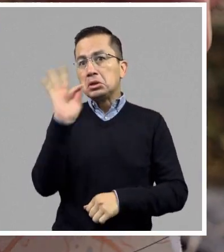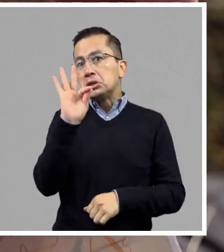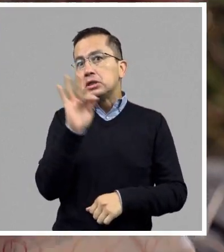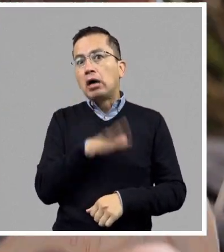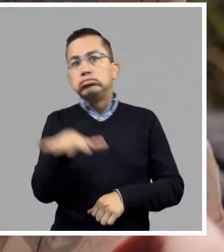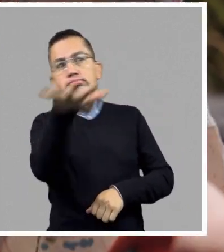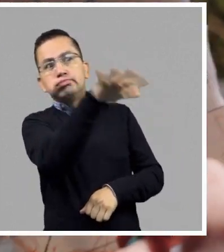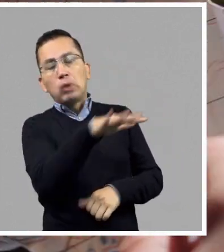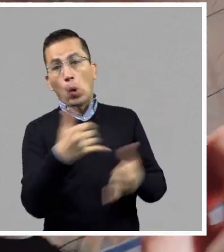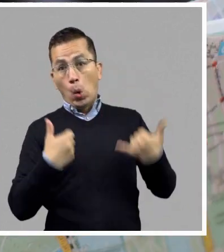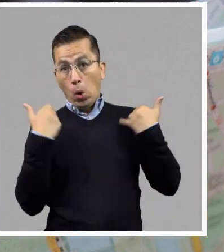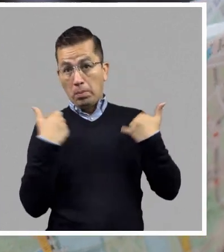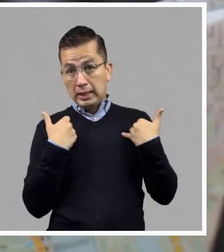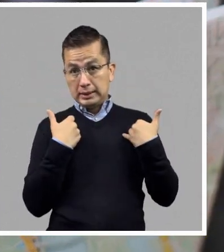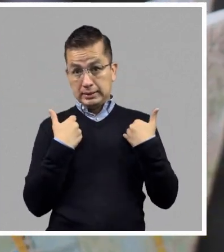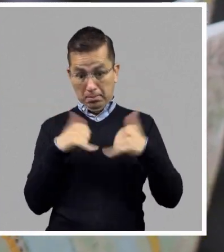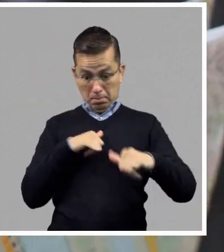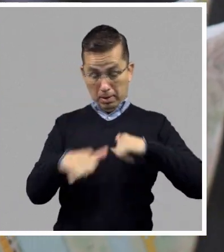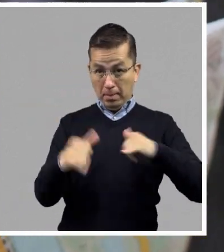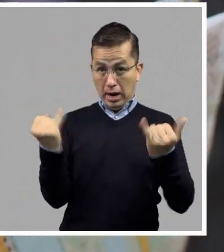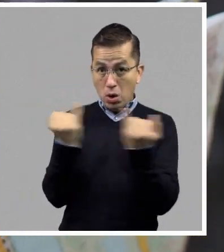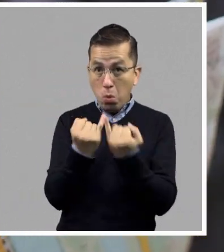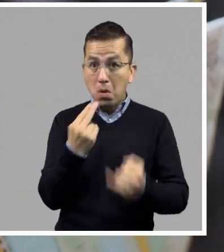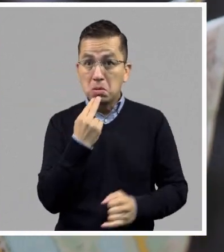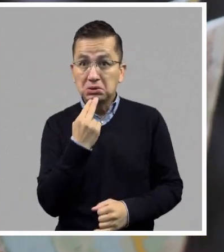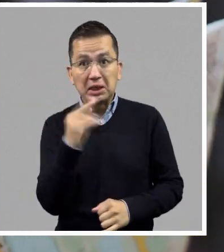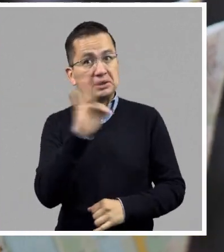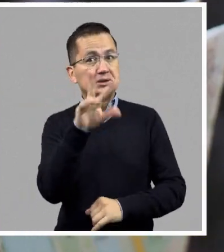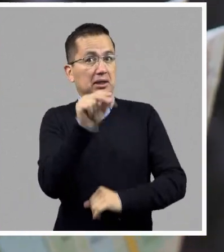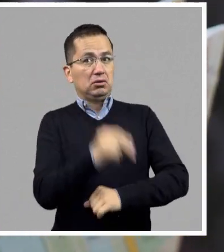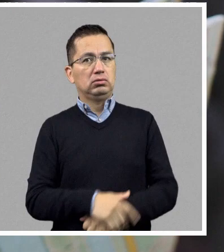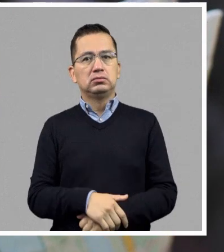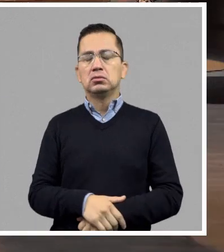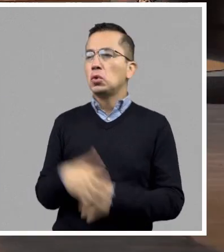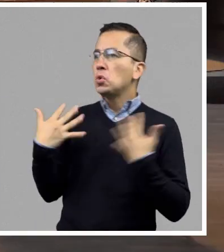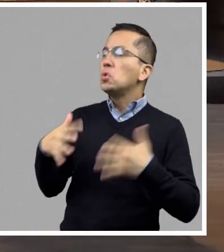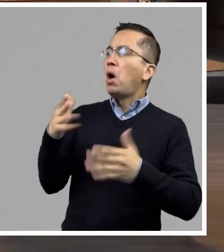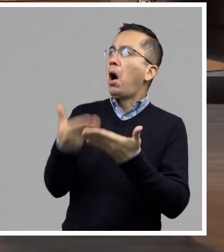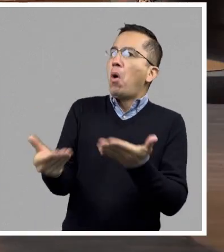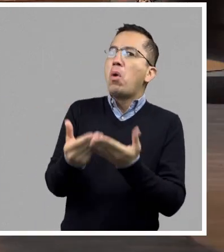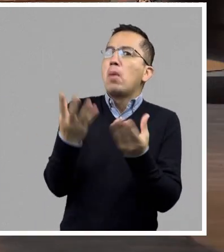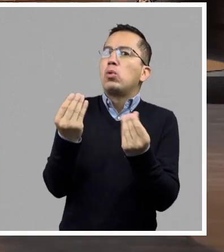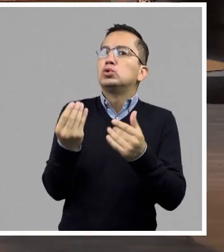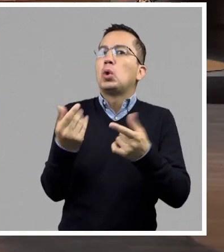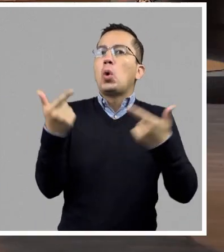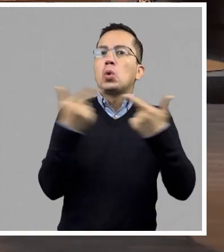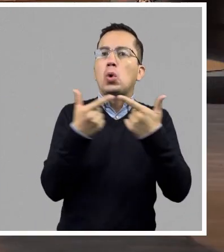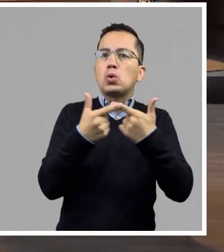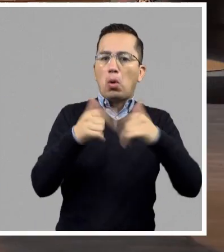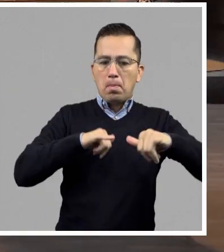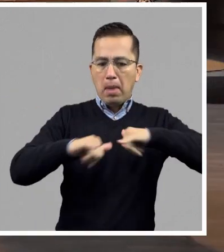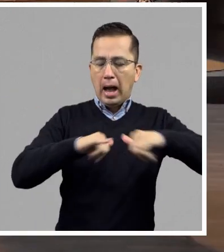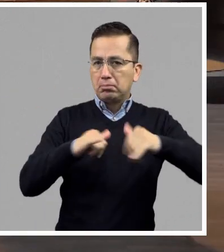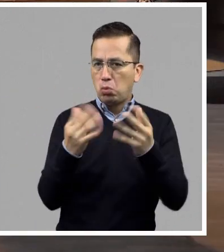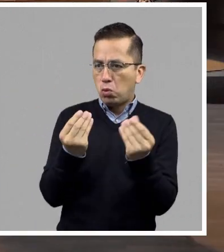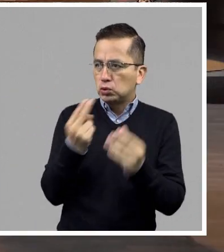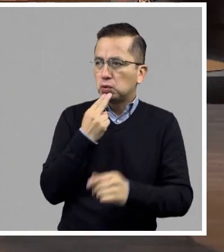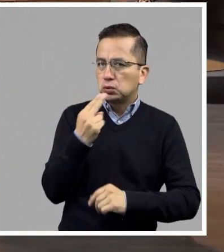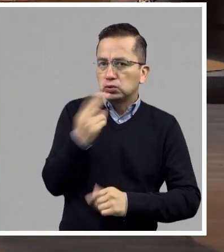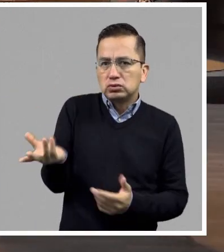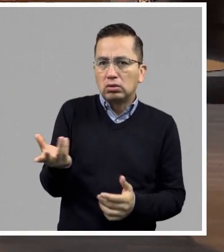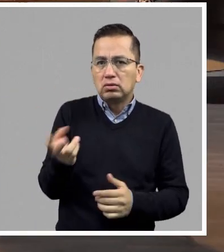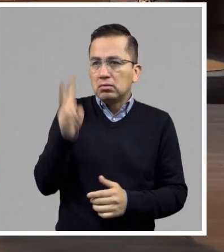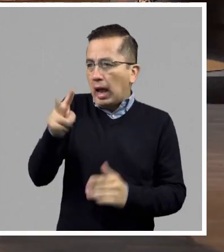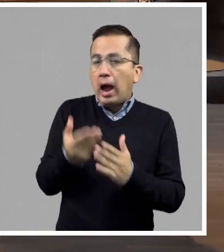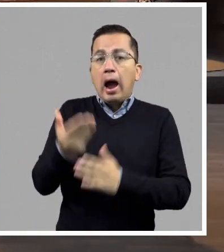tendrán el mismo significado usamos tanto del Google Maps ahora sí que incluso para llegar a los antes ni siquiera antes